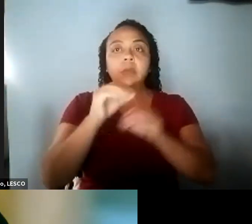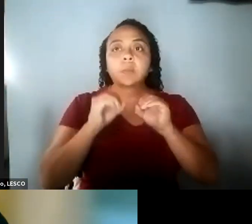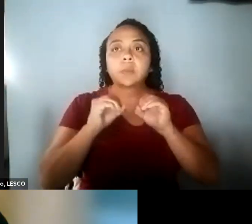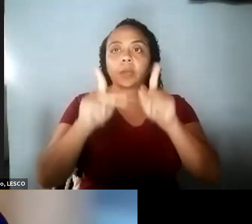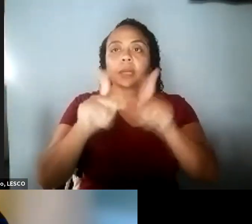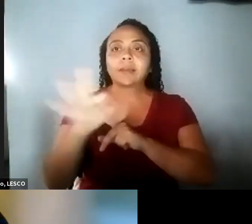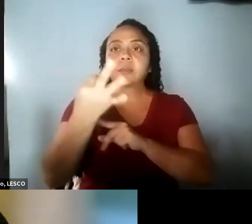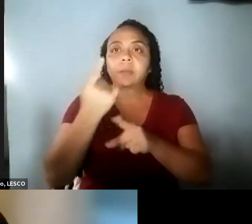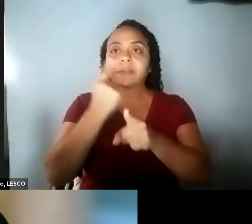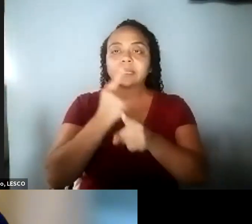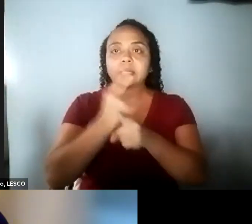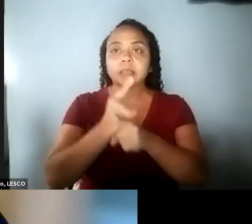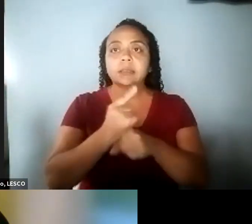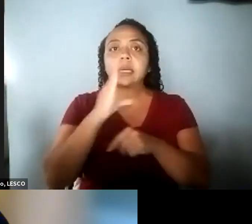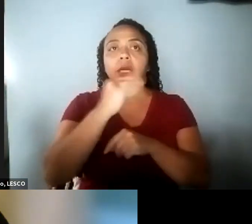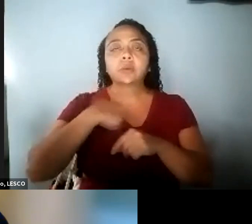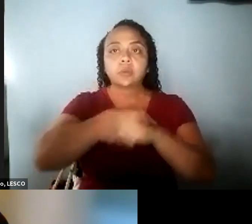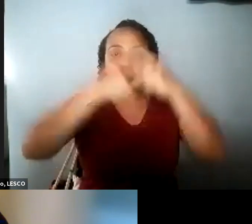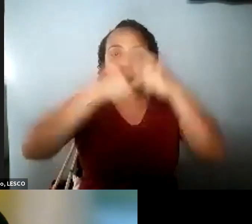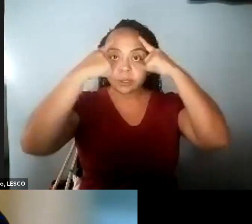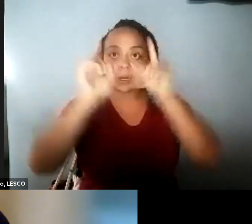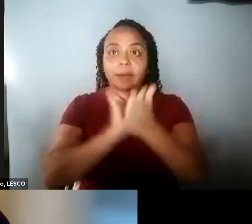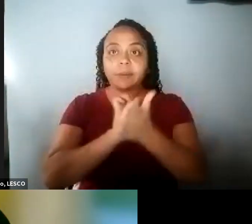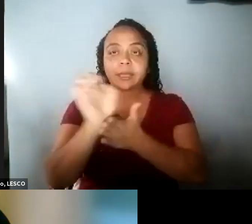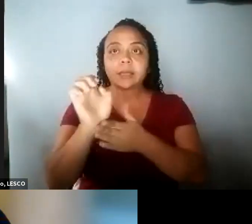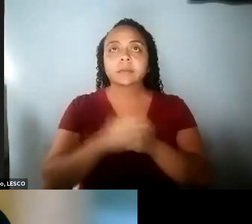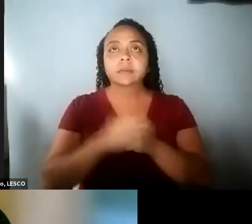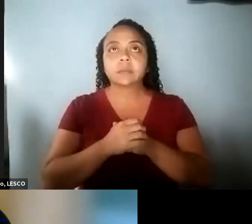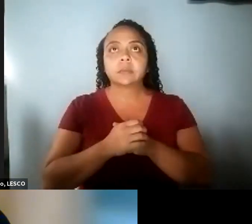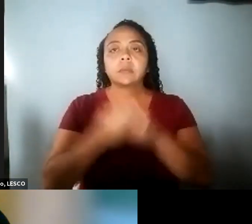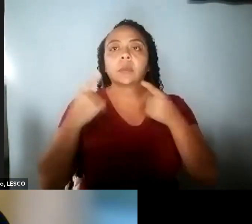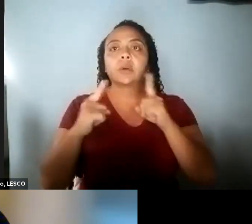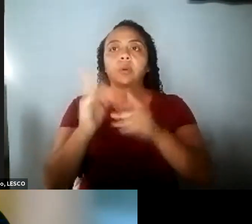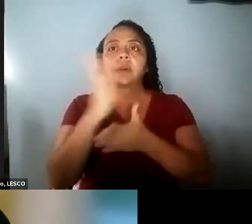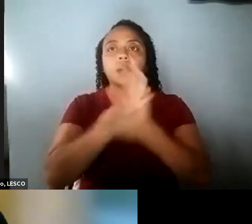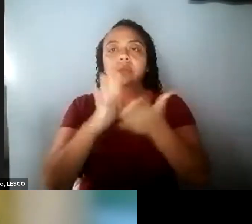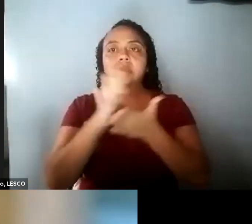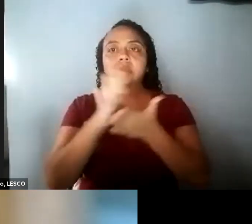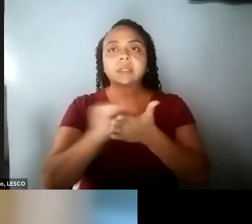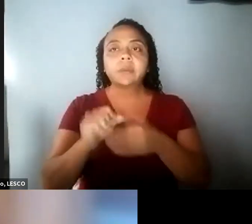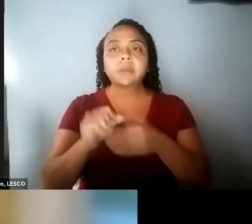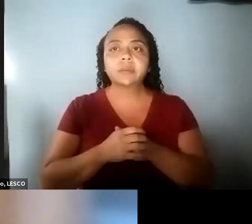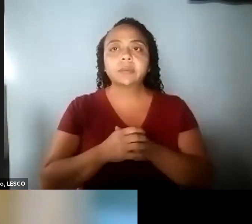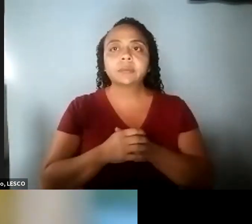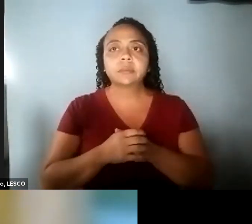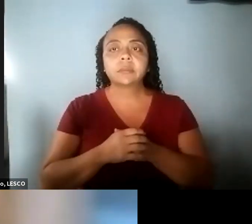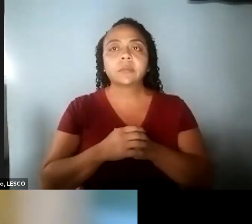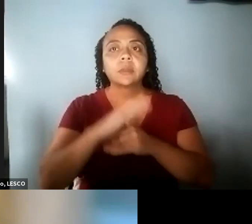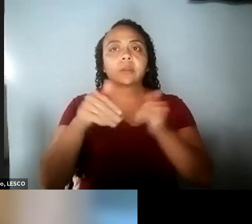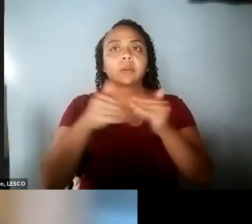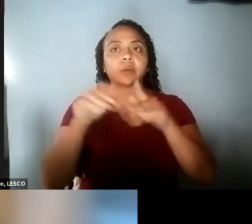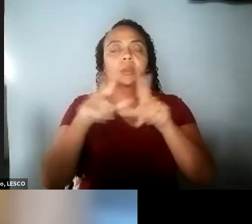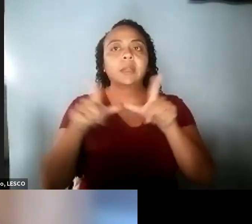eficiente y vamos a lograr entrar porque ocurra algún desastre en todas las unidades de negocio de ese min